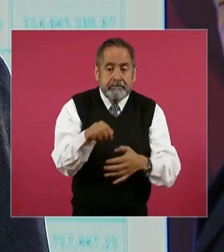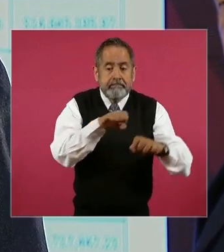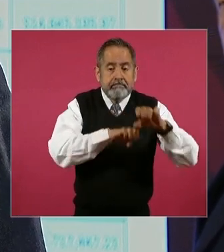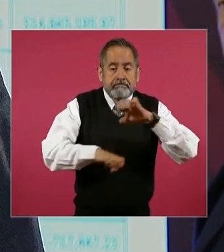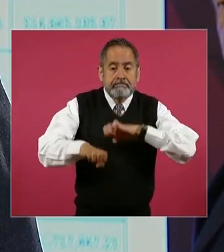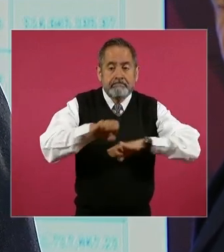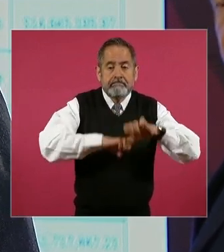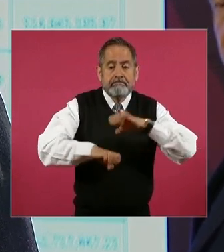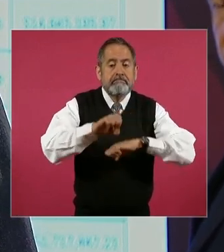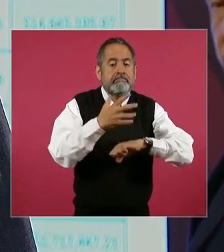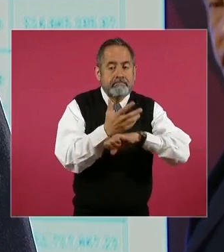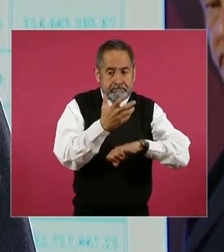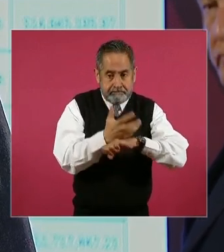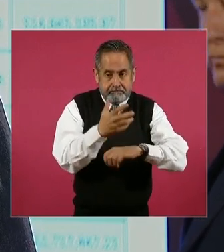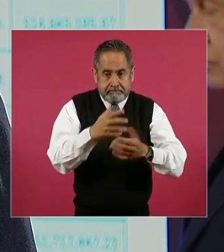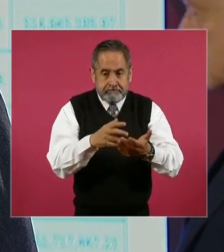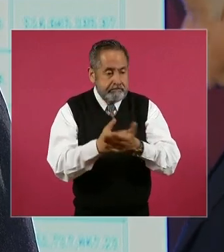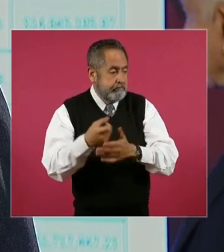74613